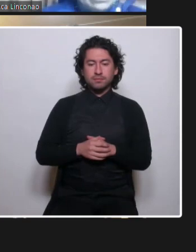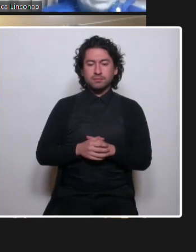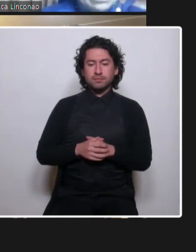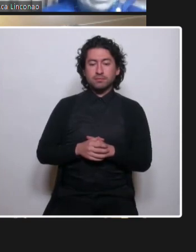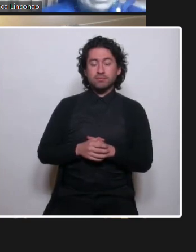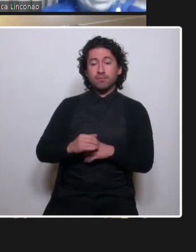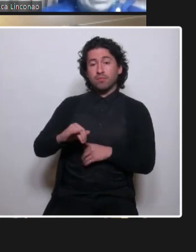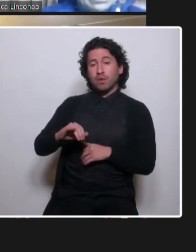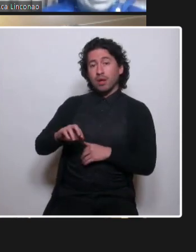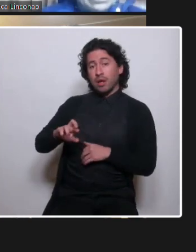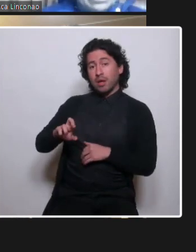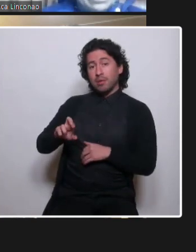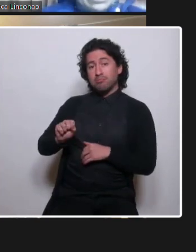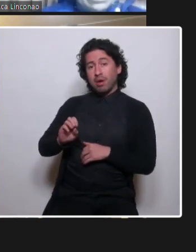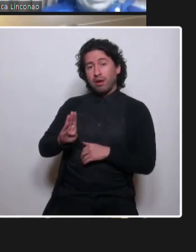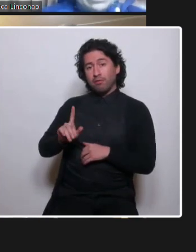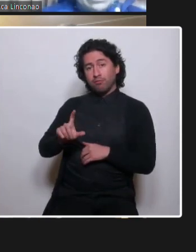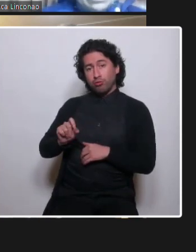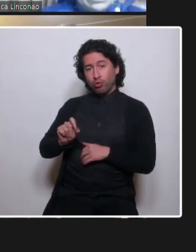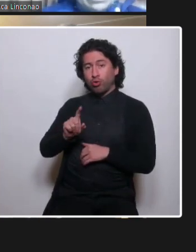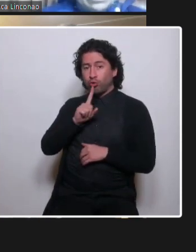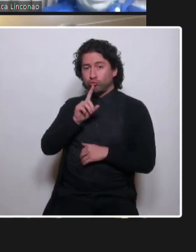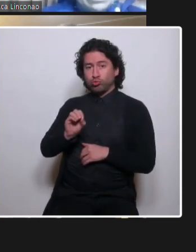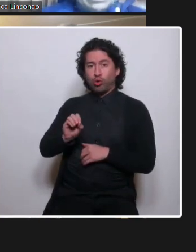Convencional Pablo Tolosa.